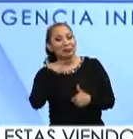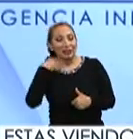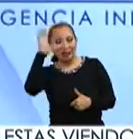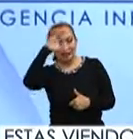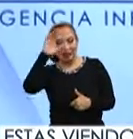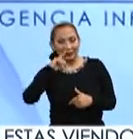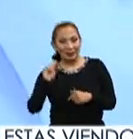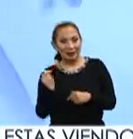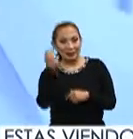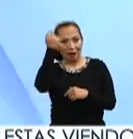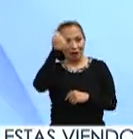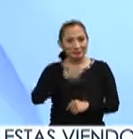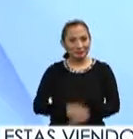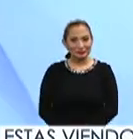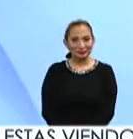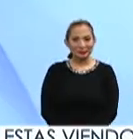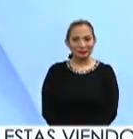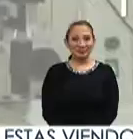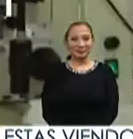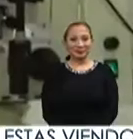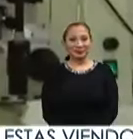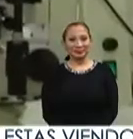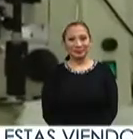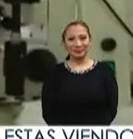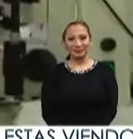y también en la tecnología.